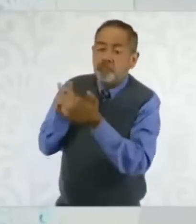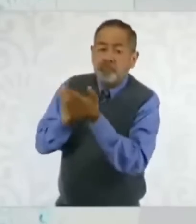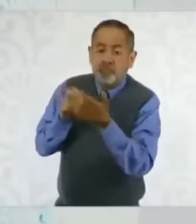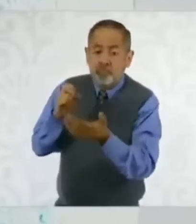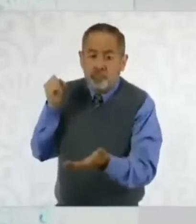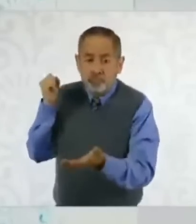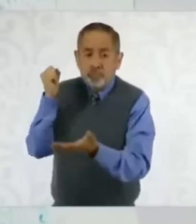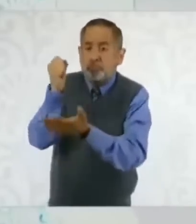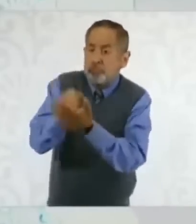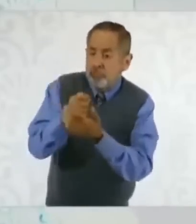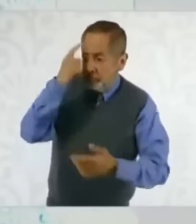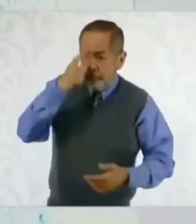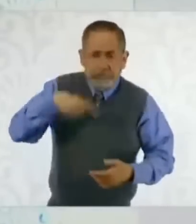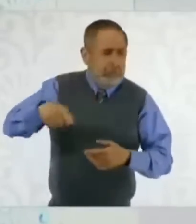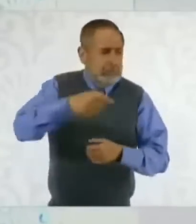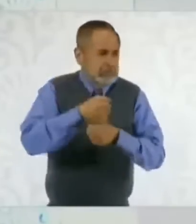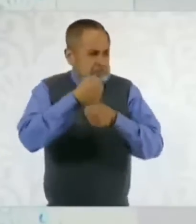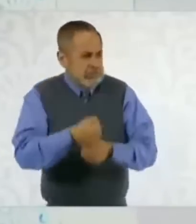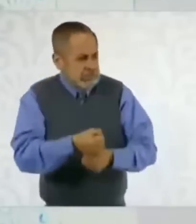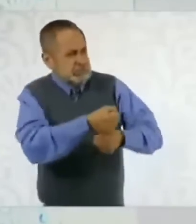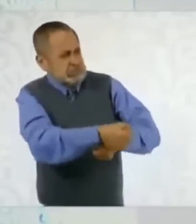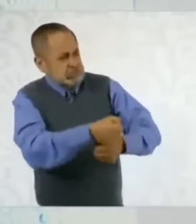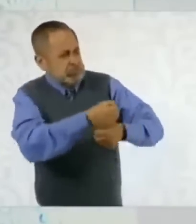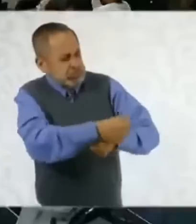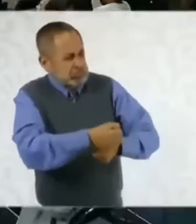que se acepte la tortura.